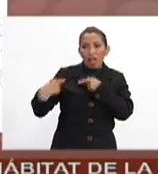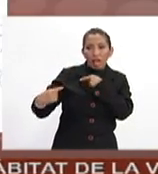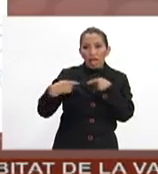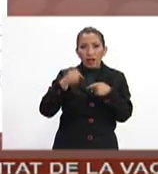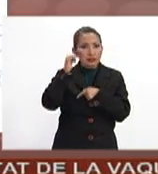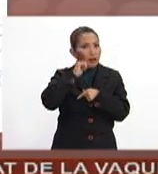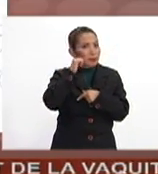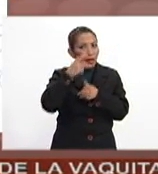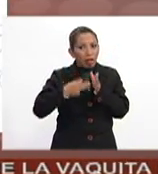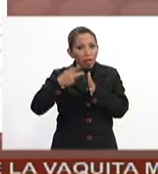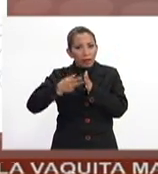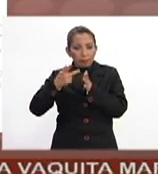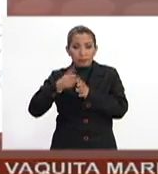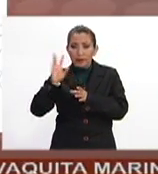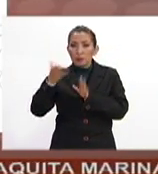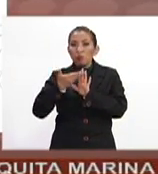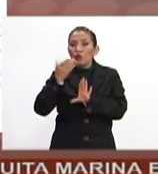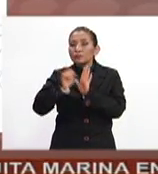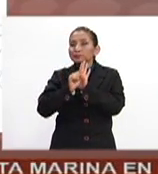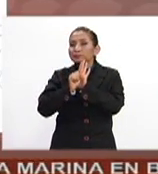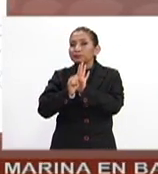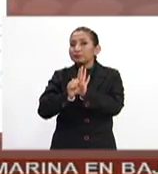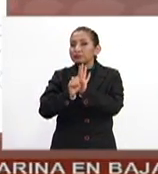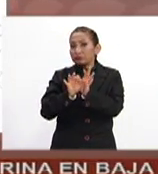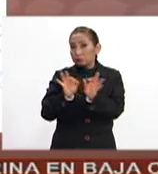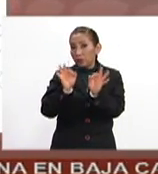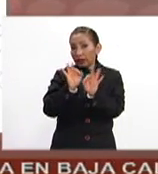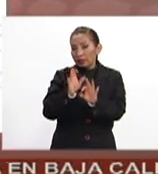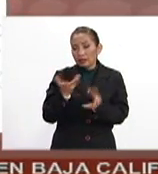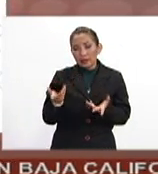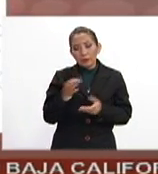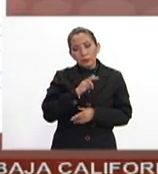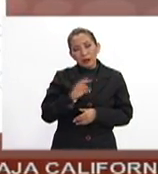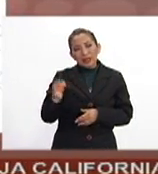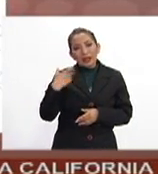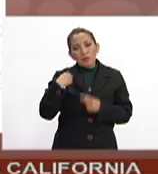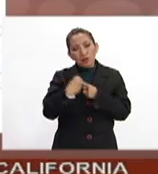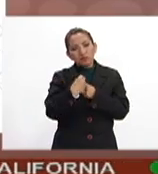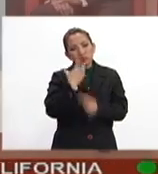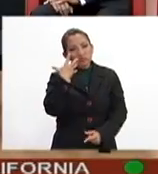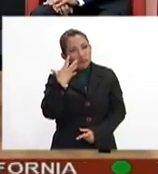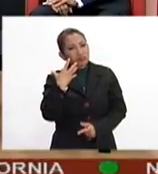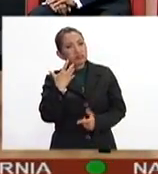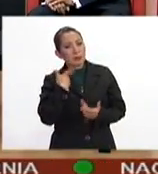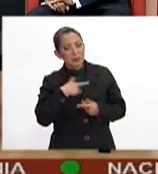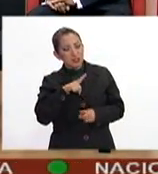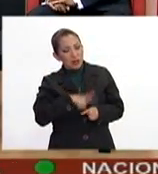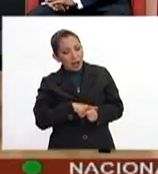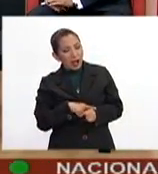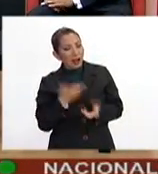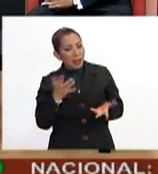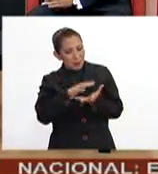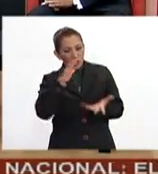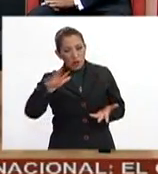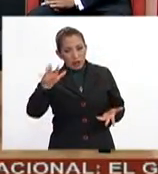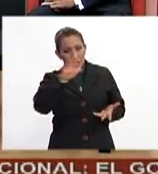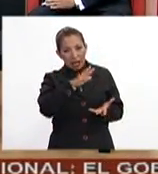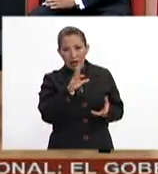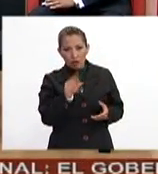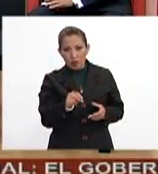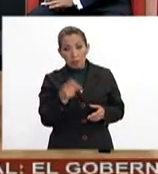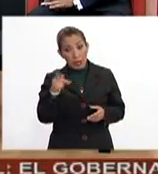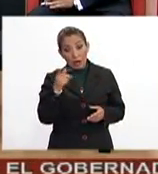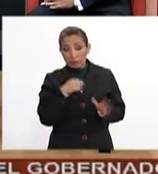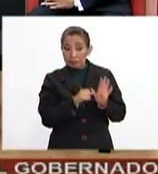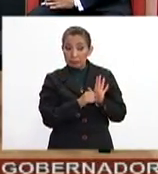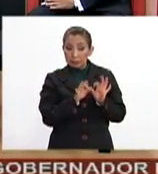y finalmente es muy simbólico. Es decir, podríamos decir que nos afecta en lo personal, a la mayor parte de los mexicanos no, pero